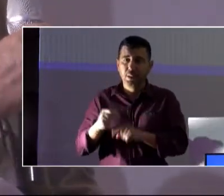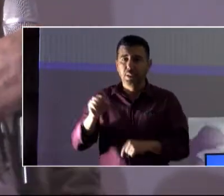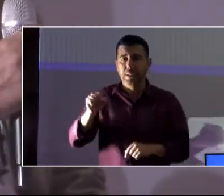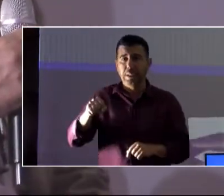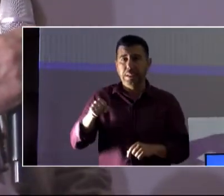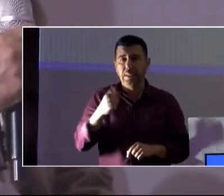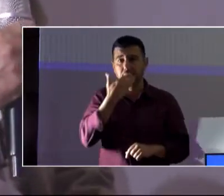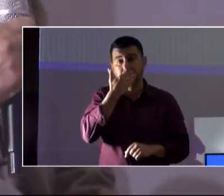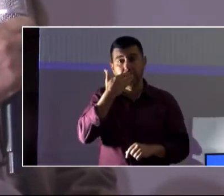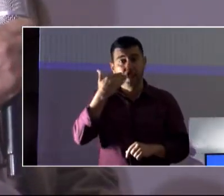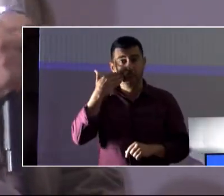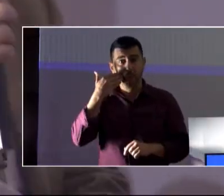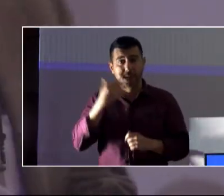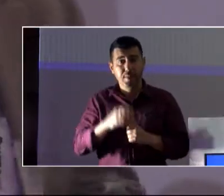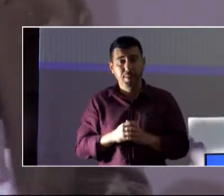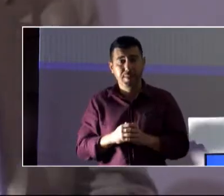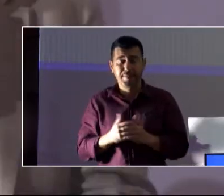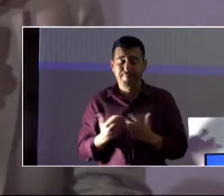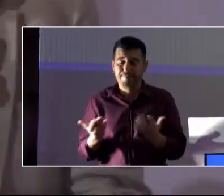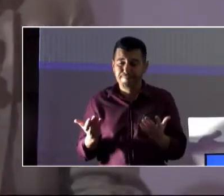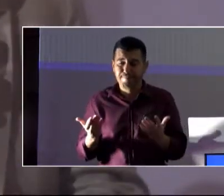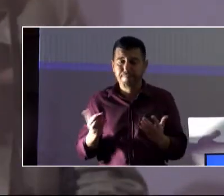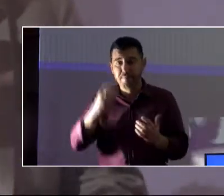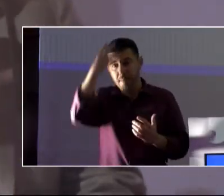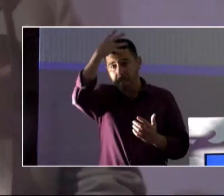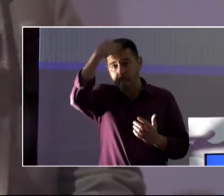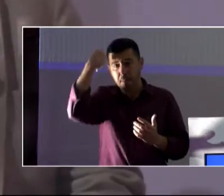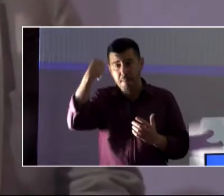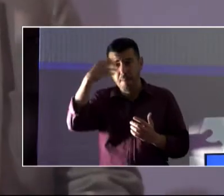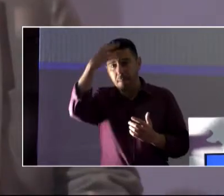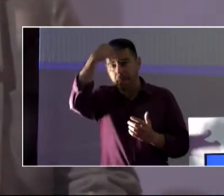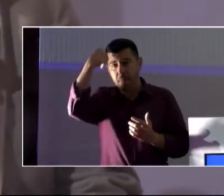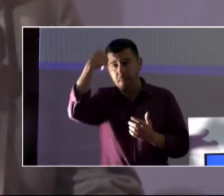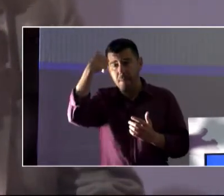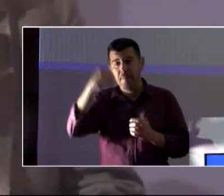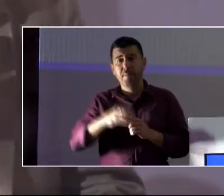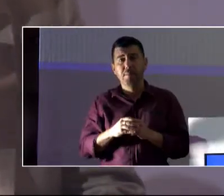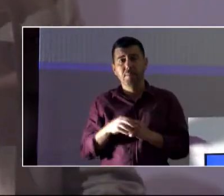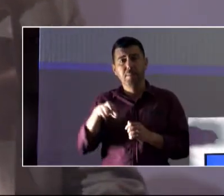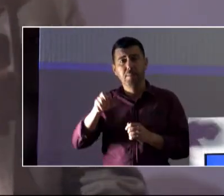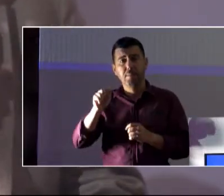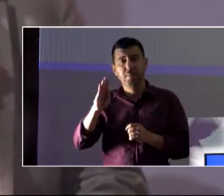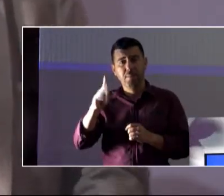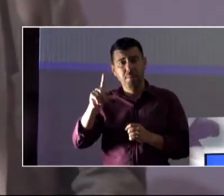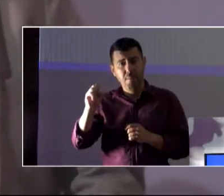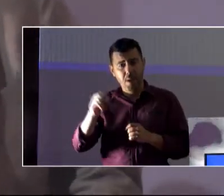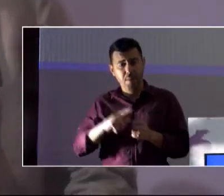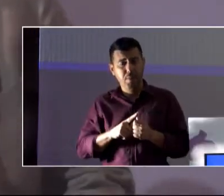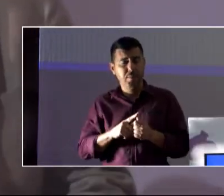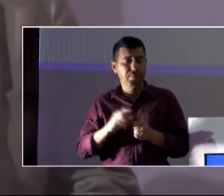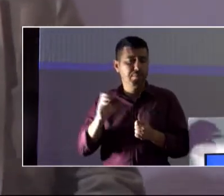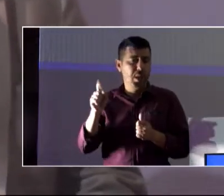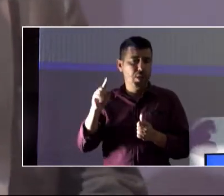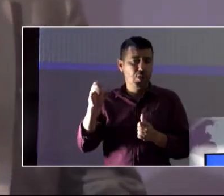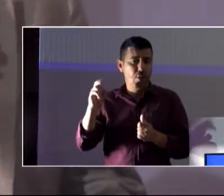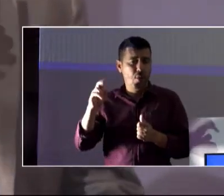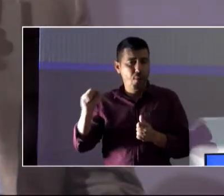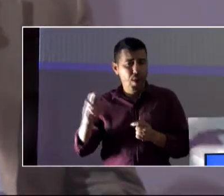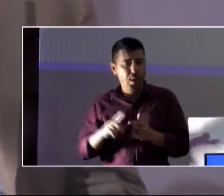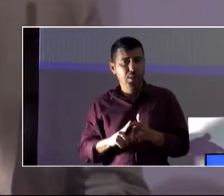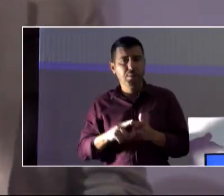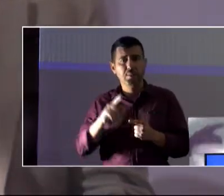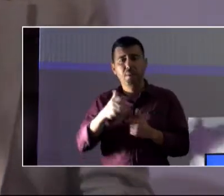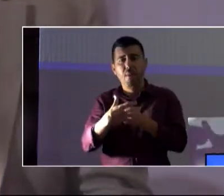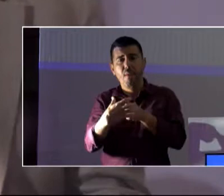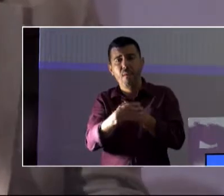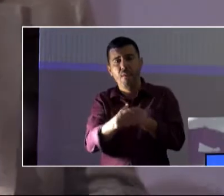Escobar, el EPL y el ELN, la FARC no. Bueno, no importa. Nos tocó